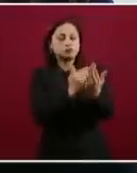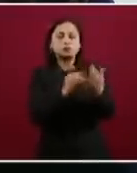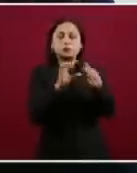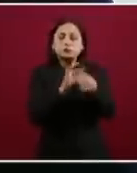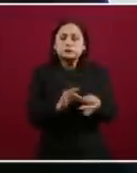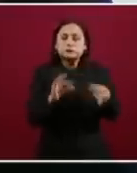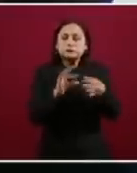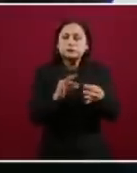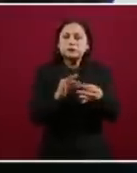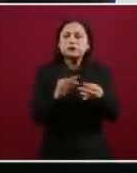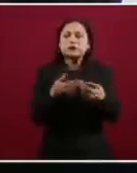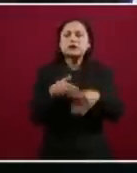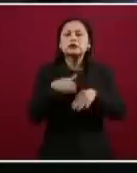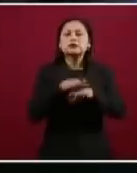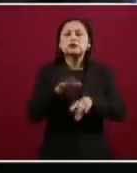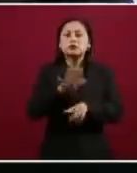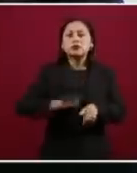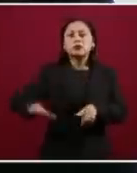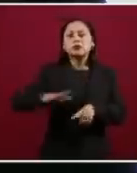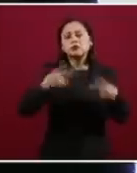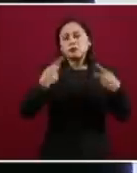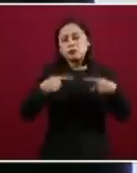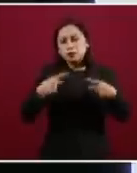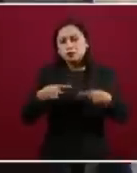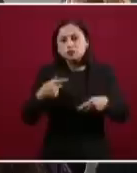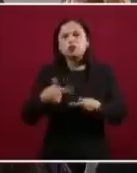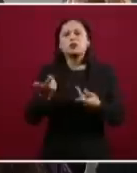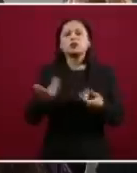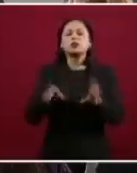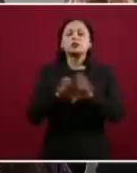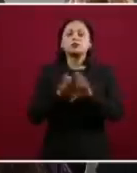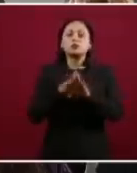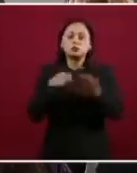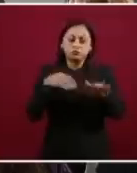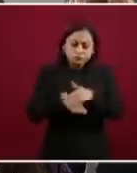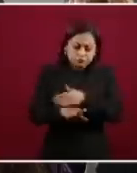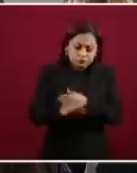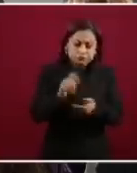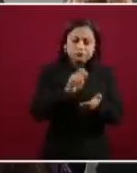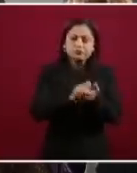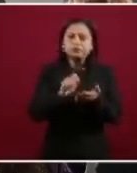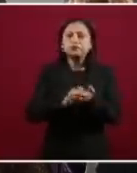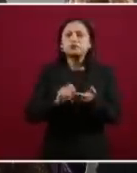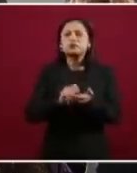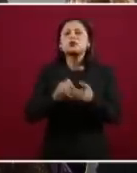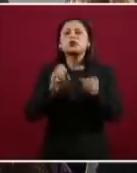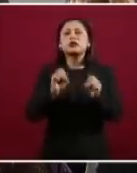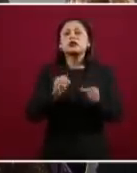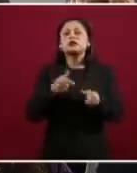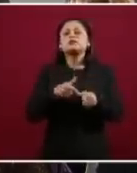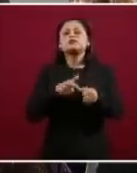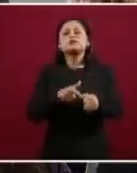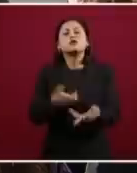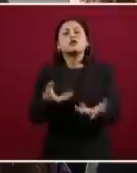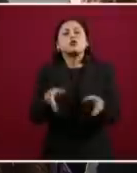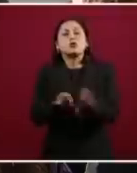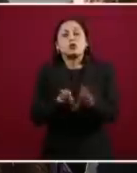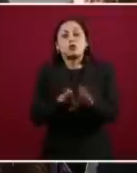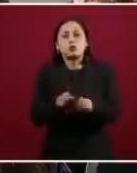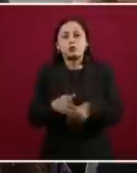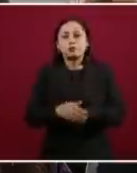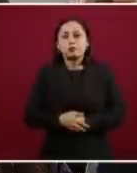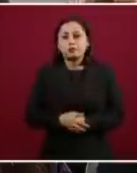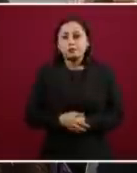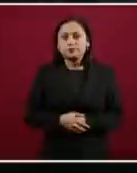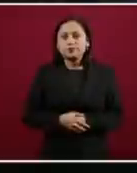como la población, el padrón, la accesibilidad y la viabilidad de todo esto. También vamos a